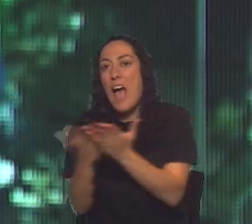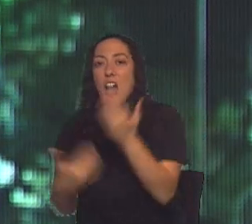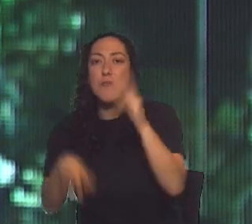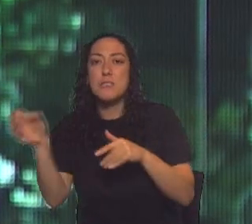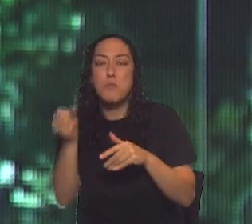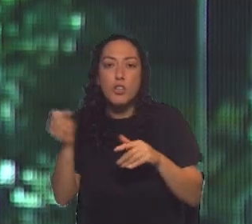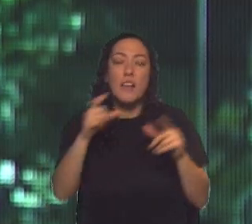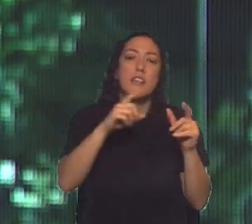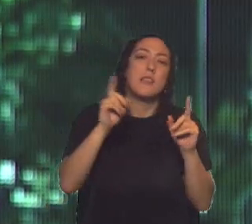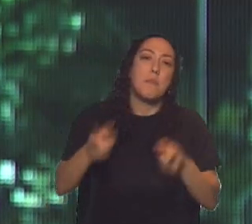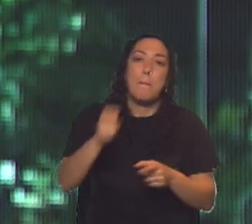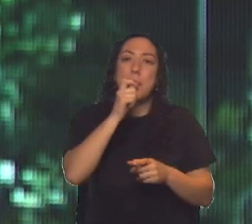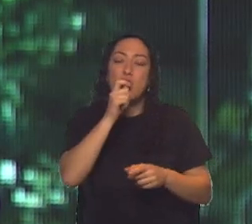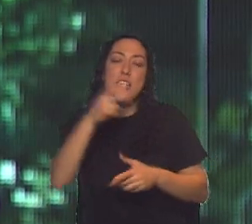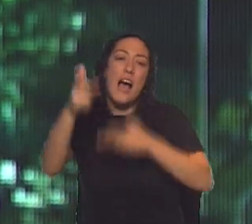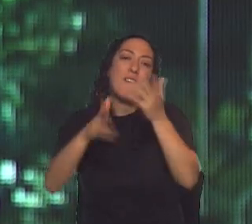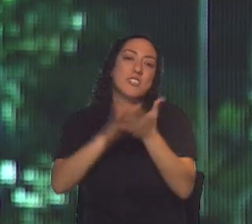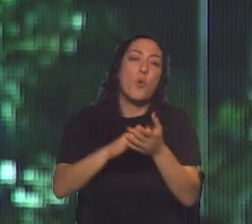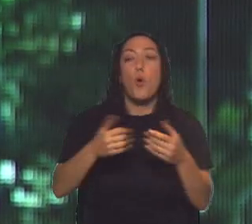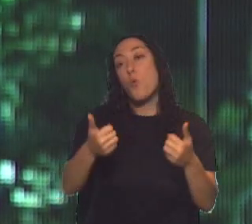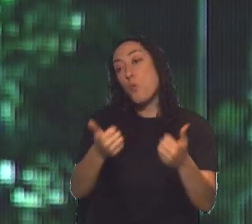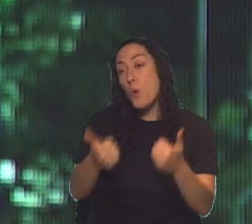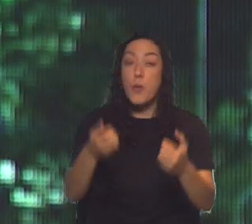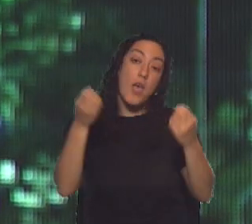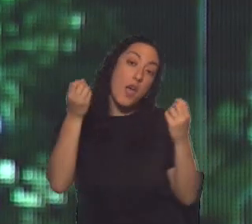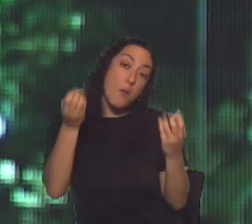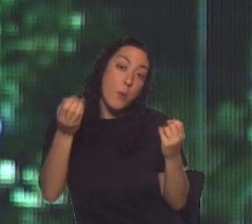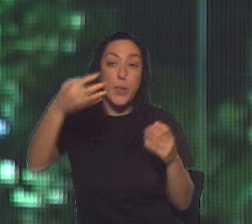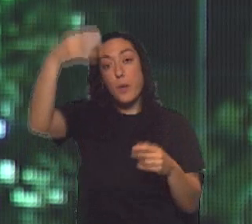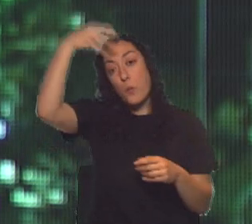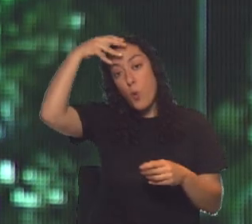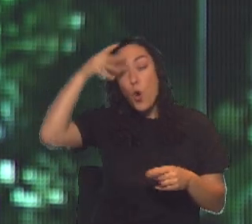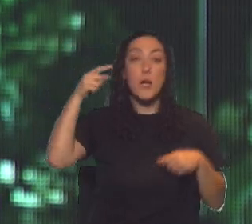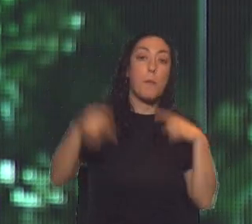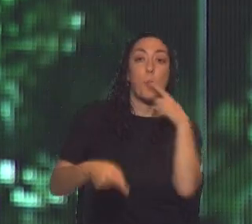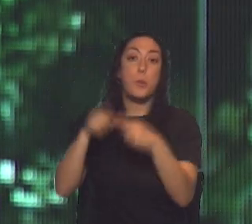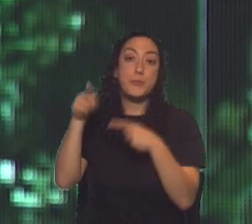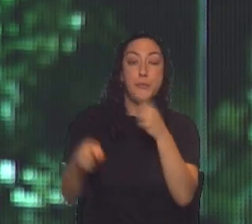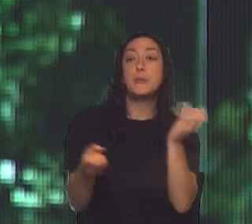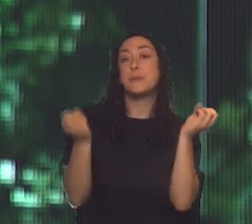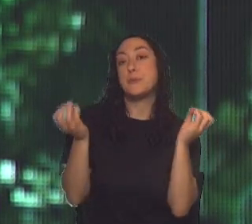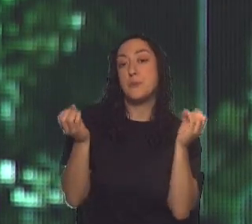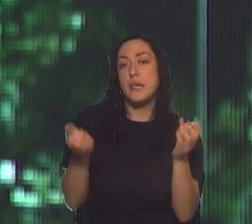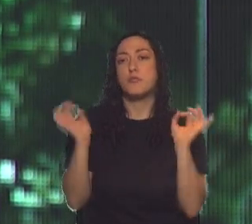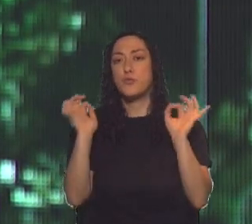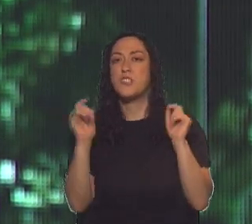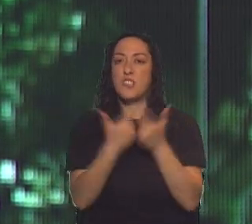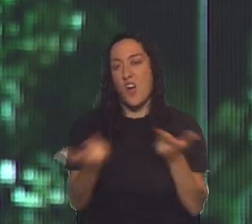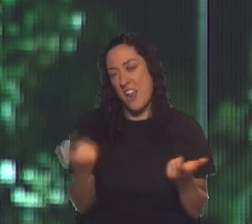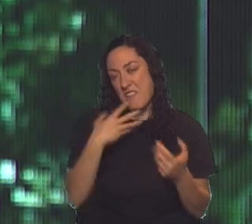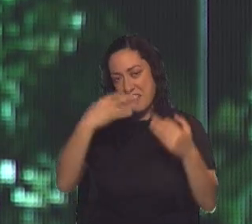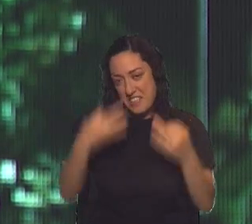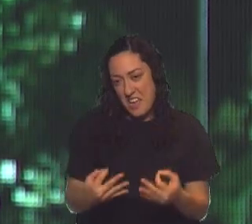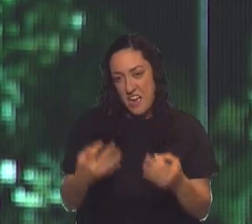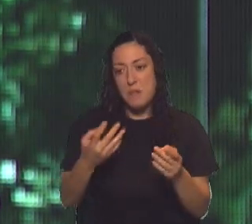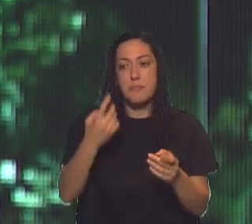y los periodistas afines ponen el ojo ahí dicen bullrich estuvo ofensiva salió a pegar yo creo que no le va a alcanzar me